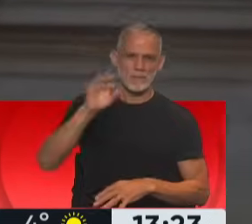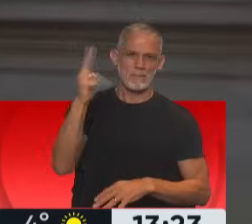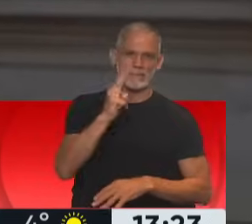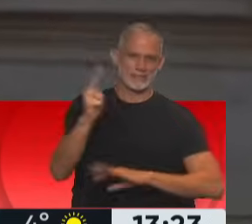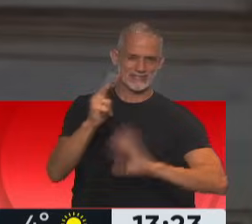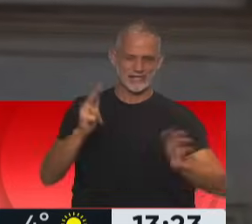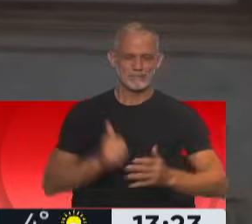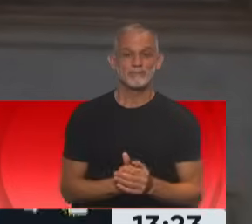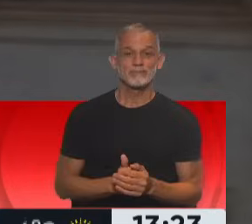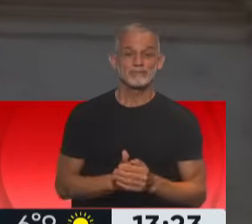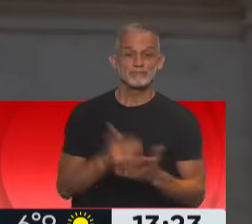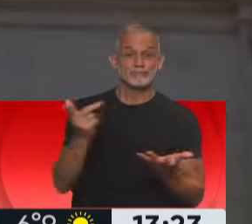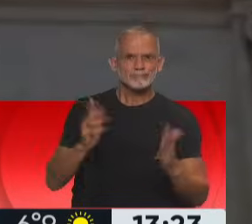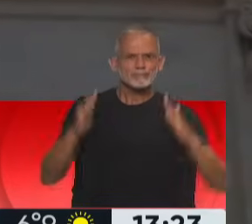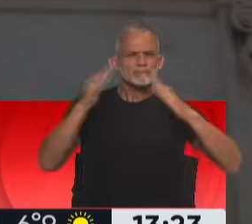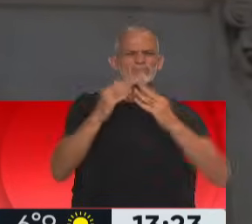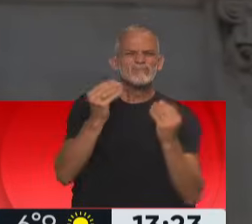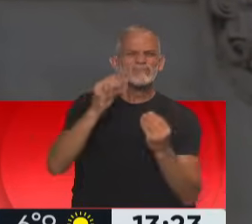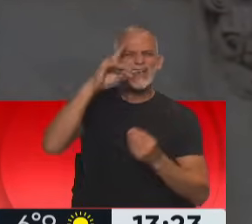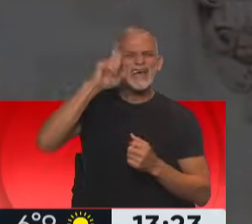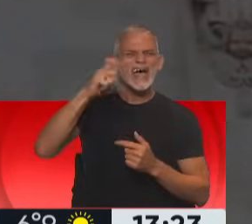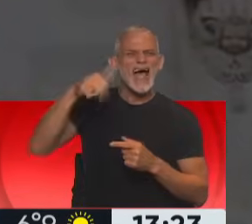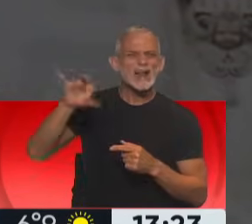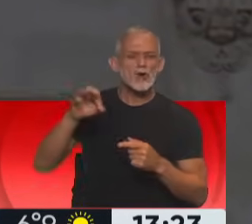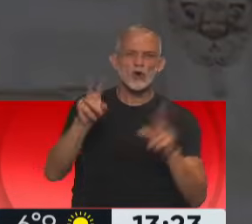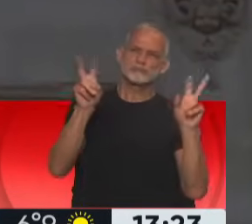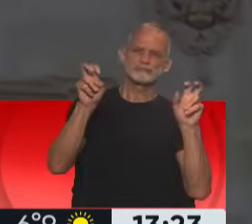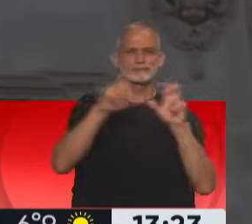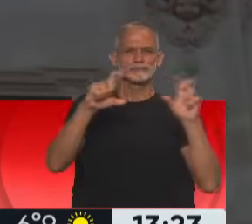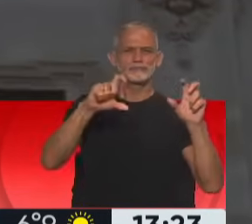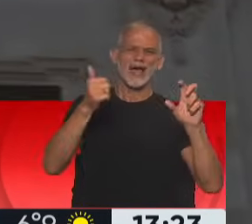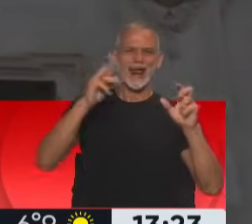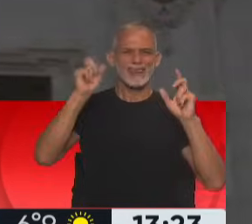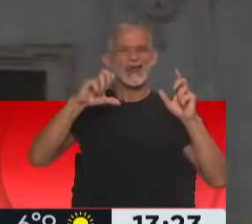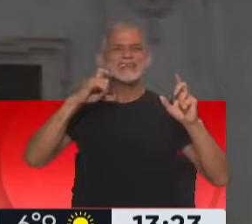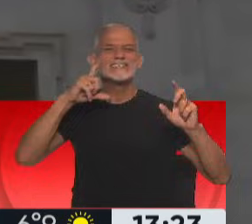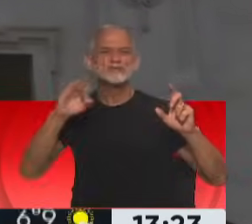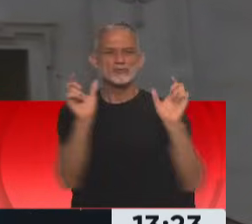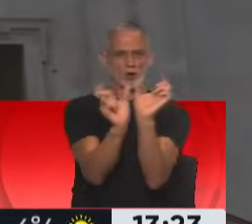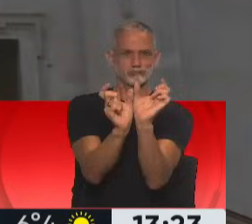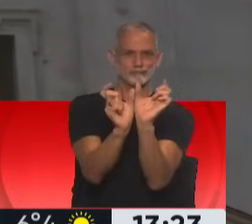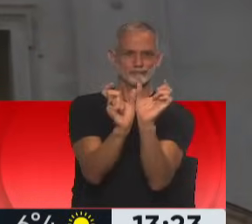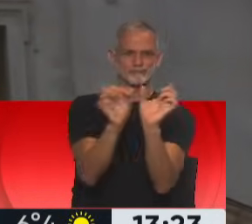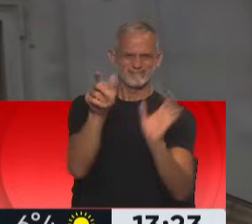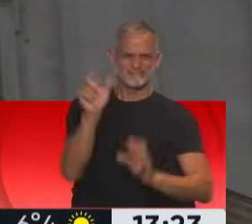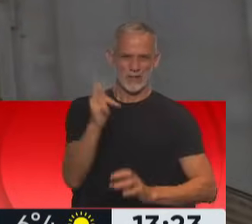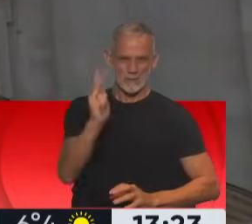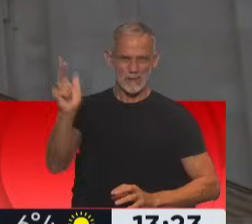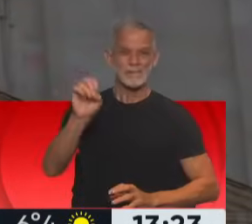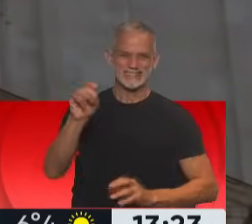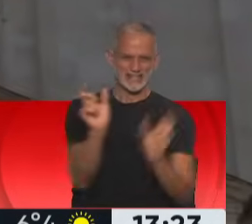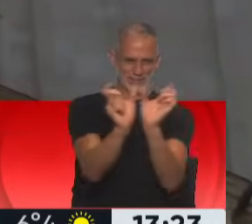papa. Decano cardenalicio es el título de quien tiene el honor, dentro de lo